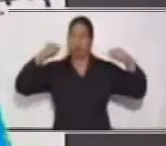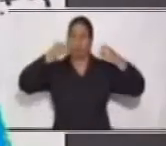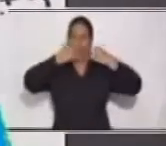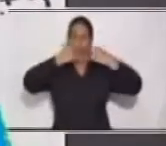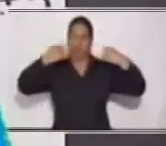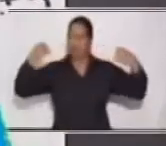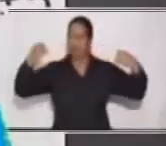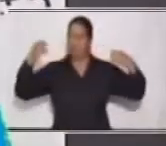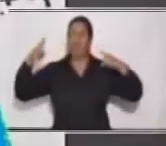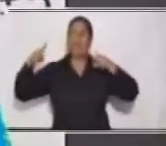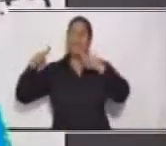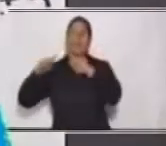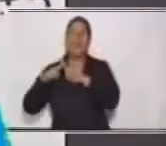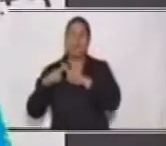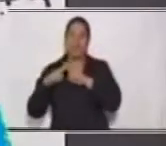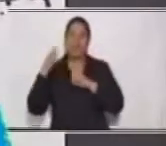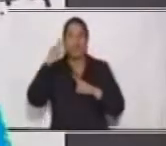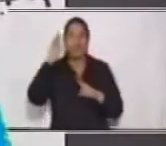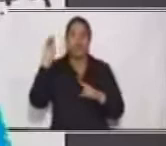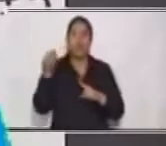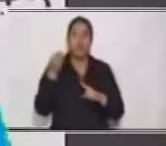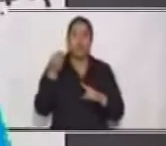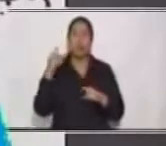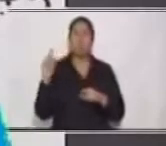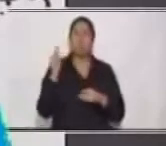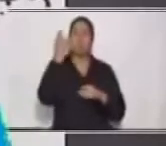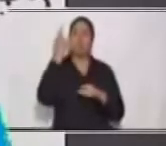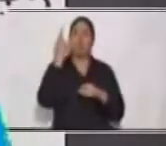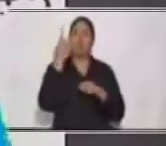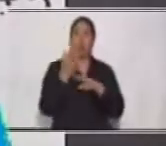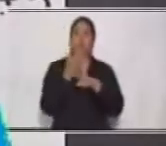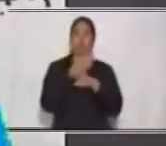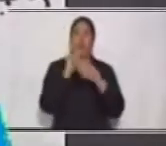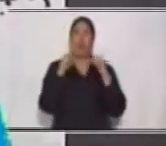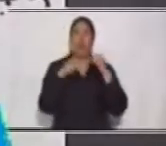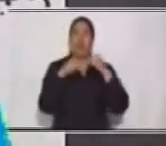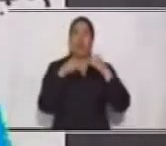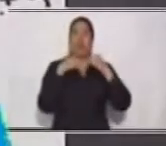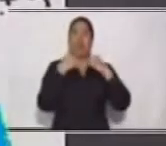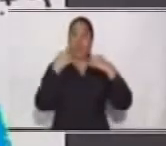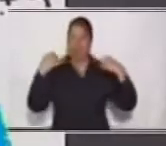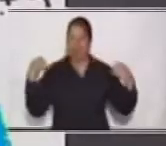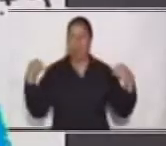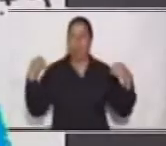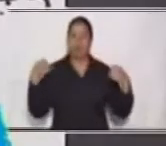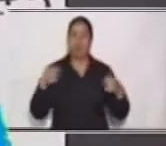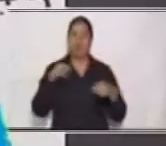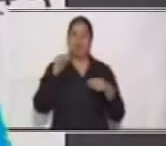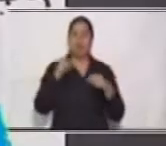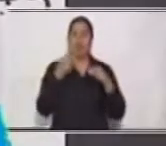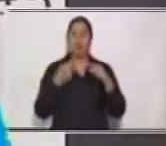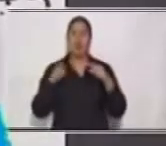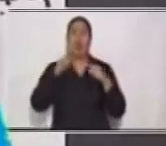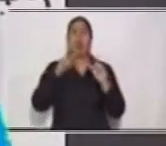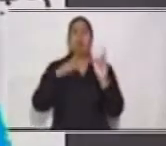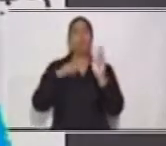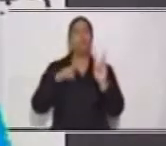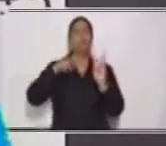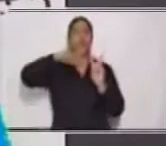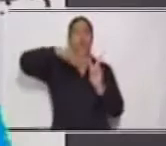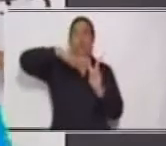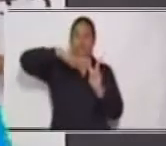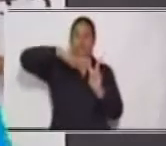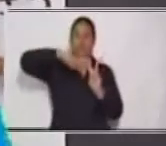eje X aparece primero en la ecuación. Y ahora vamos a sacar la raíz de estos dos números que tenemos acá. La raíz